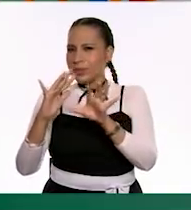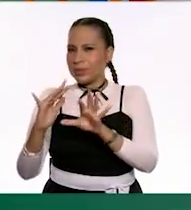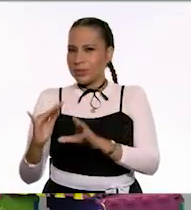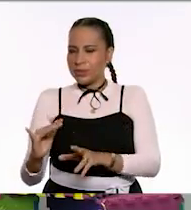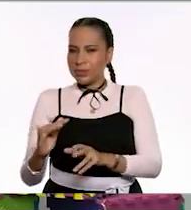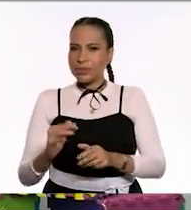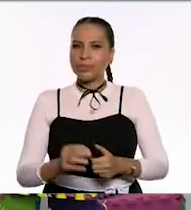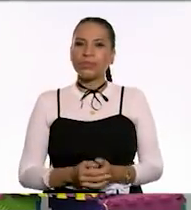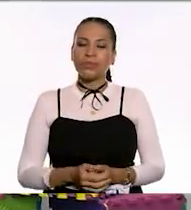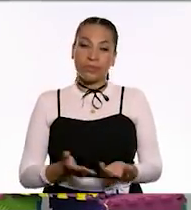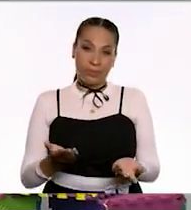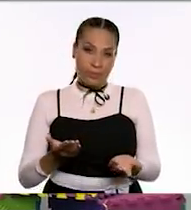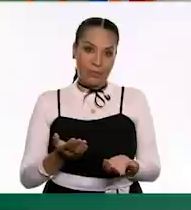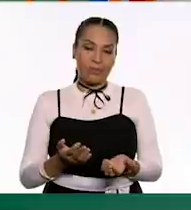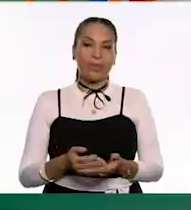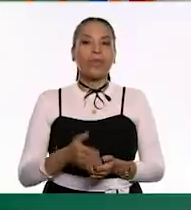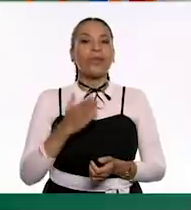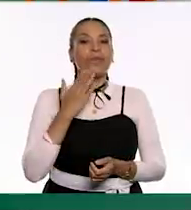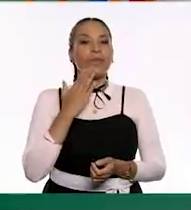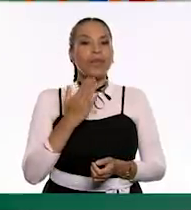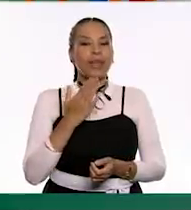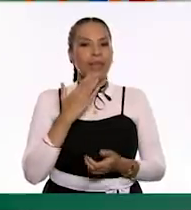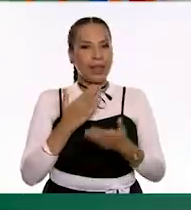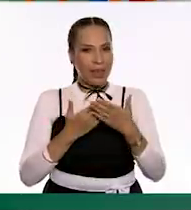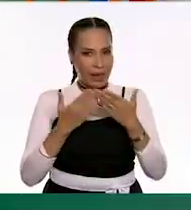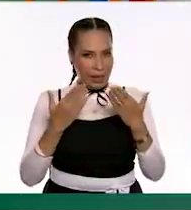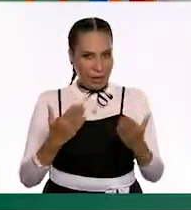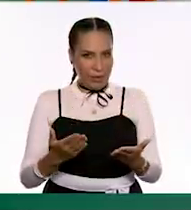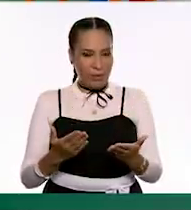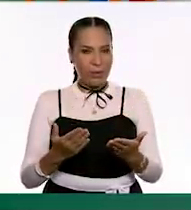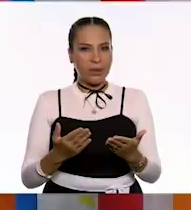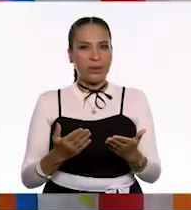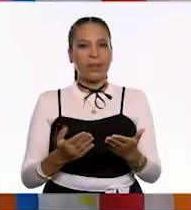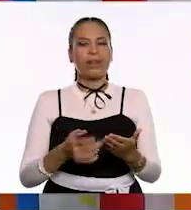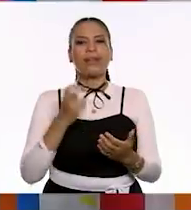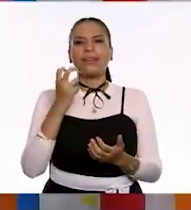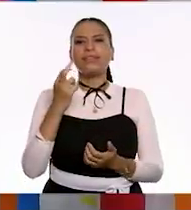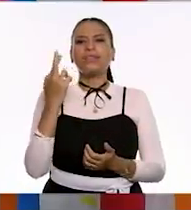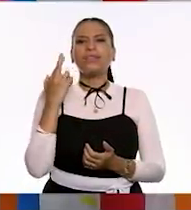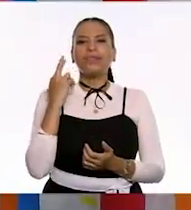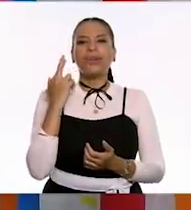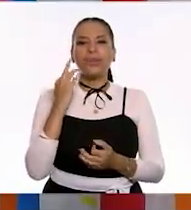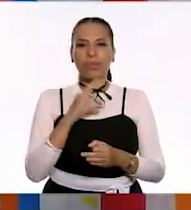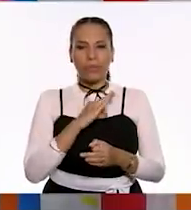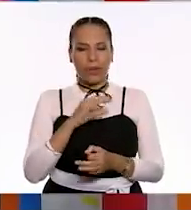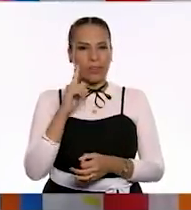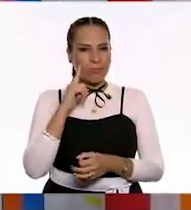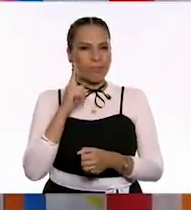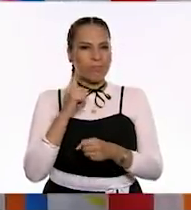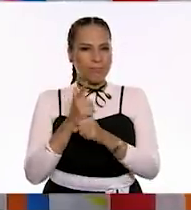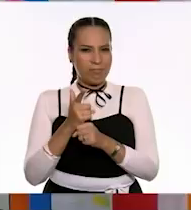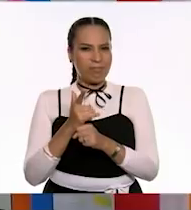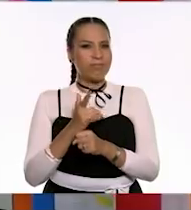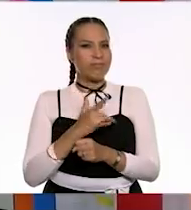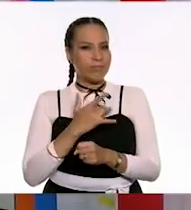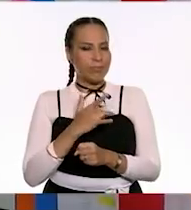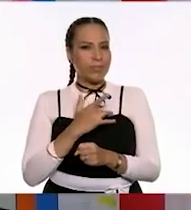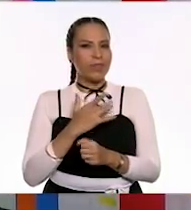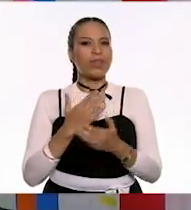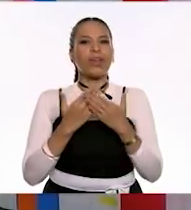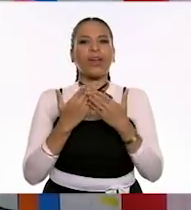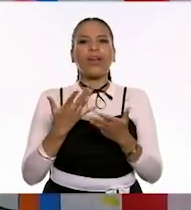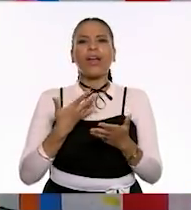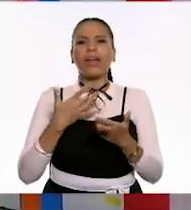Sí, muy ¿verdad? Bien. Muy bien. Pues ahora de estos sonidos que alcanzamos a percibir, vamos